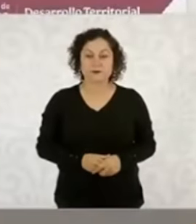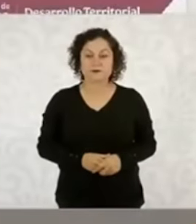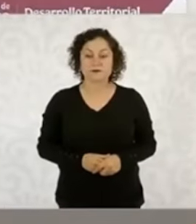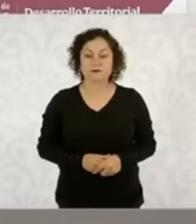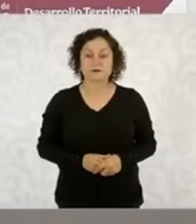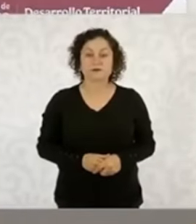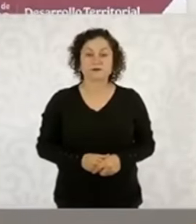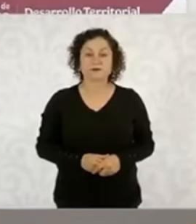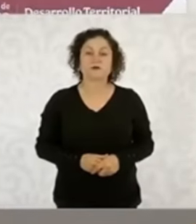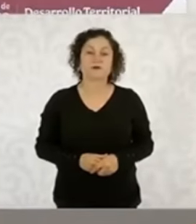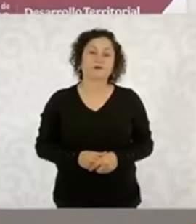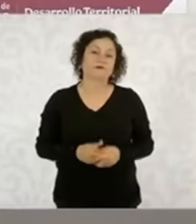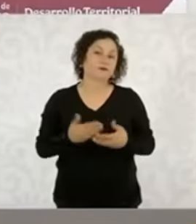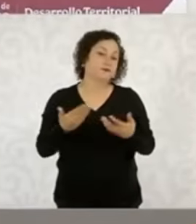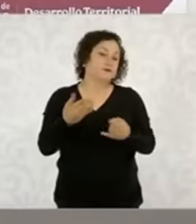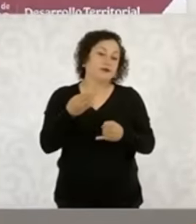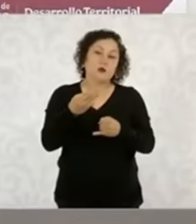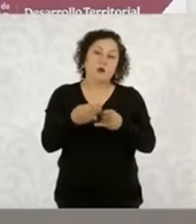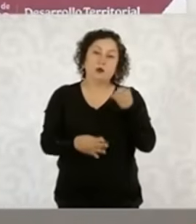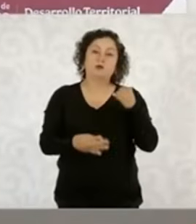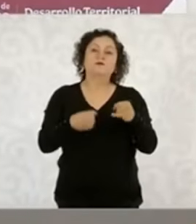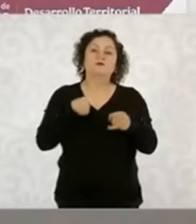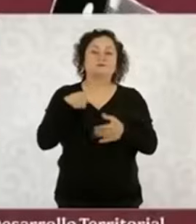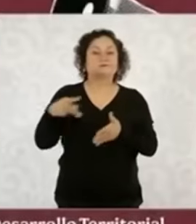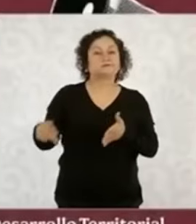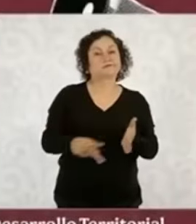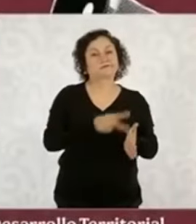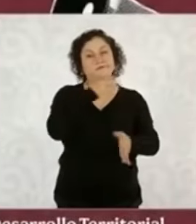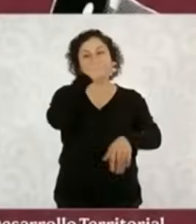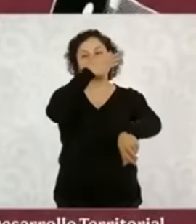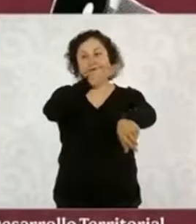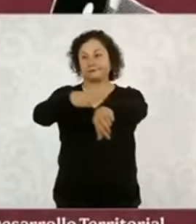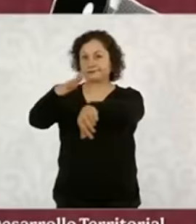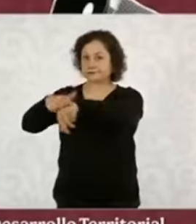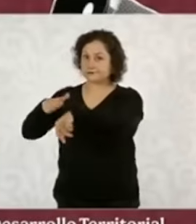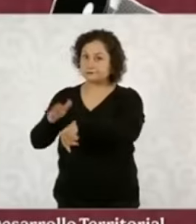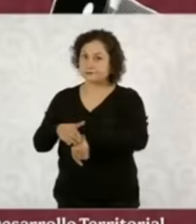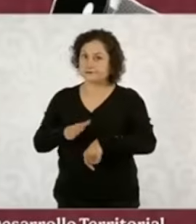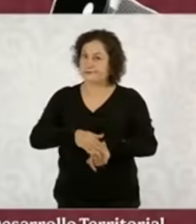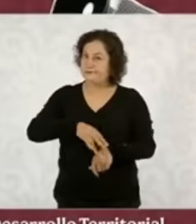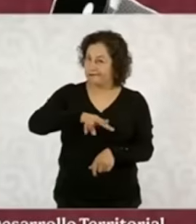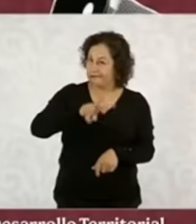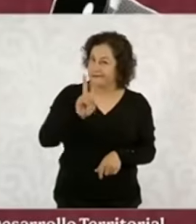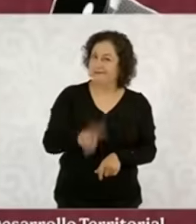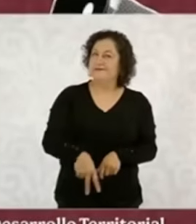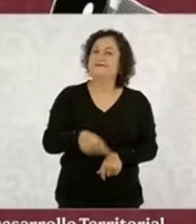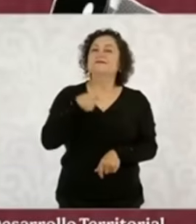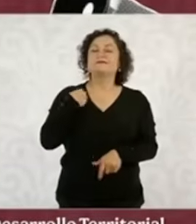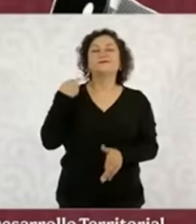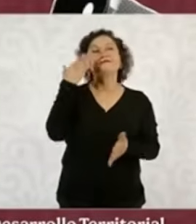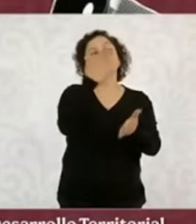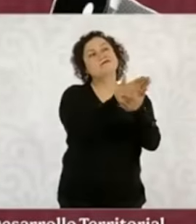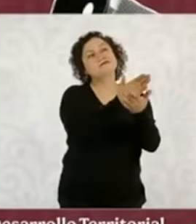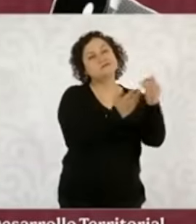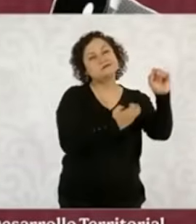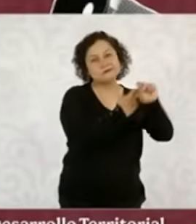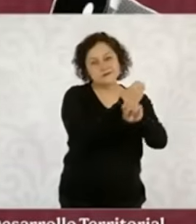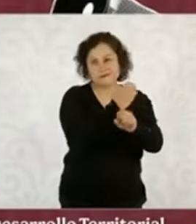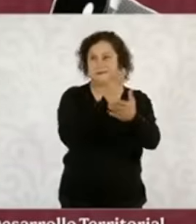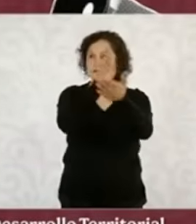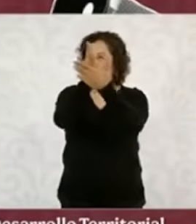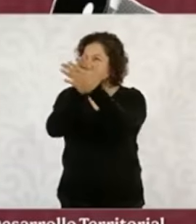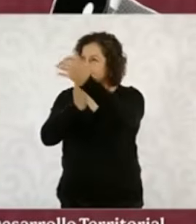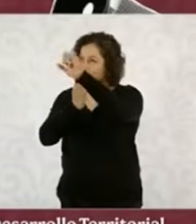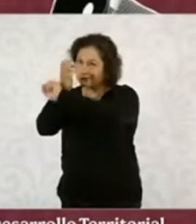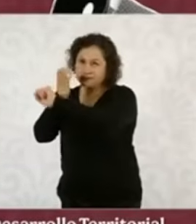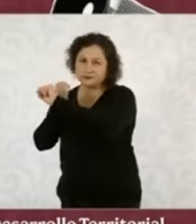Finalmente, volver a insistir cada vez que, y eso es muy frecuente, vamos a territorio, nos encontramos